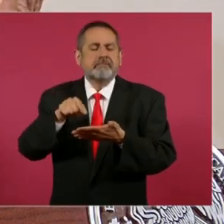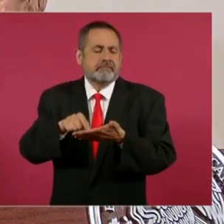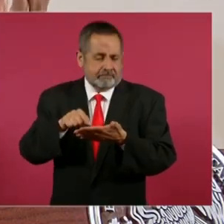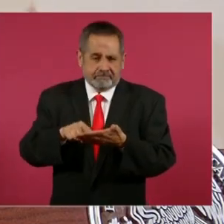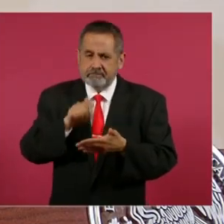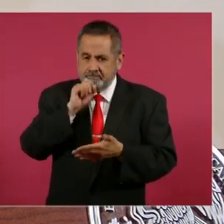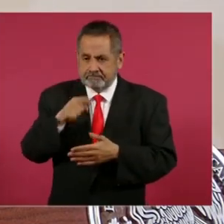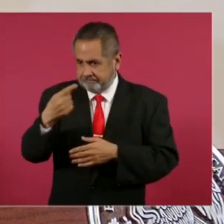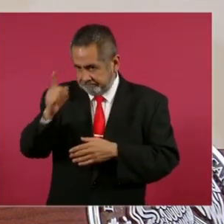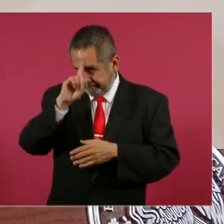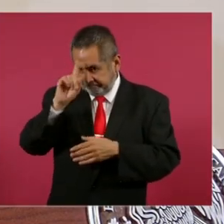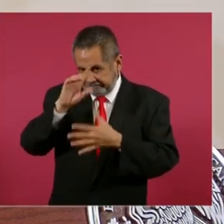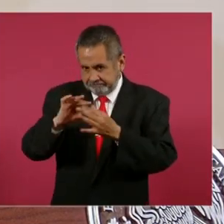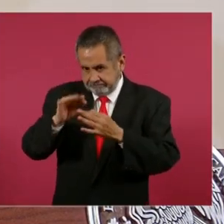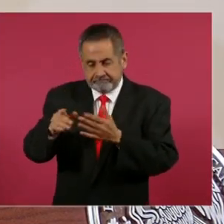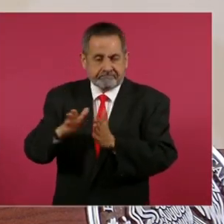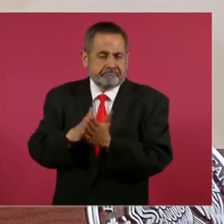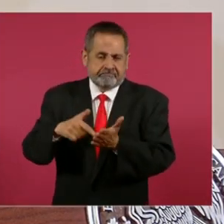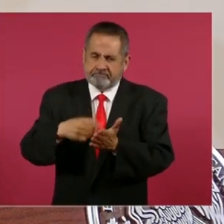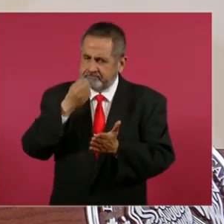También la recomiendo.